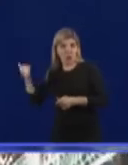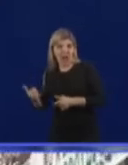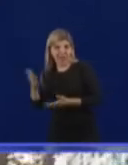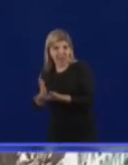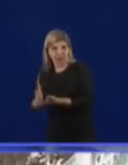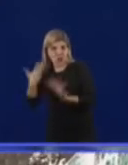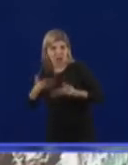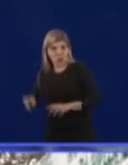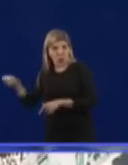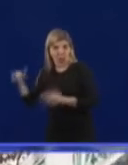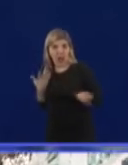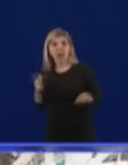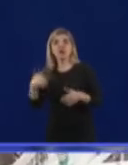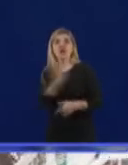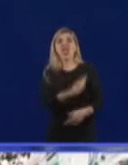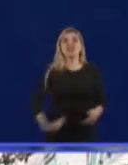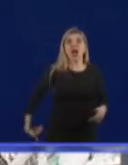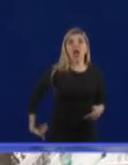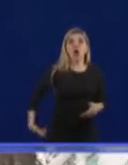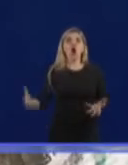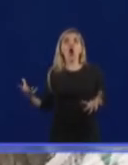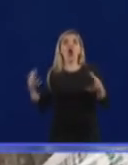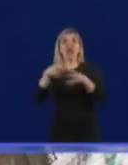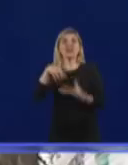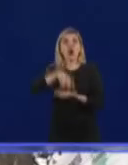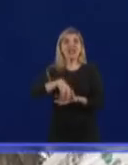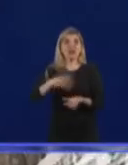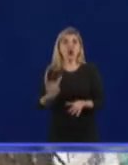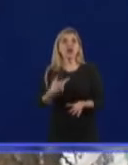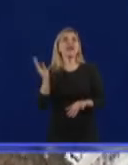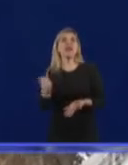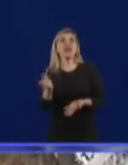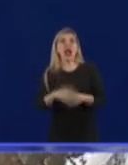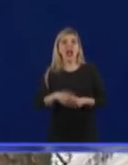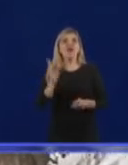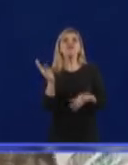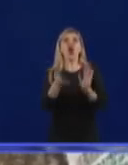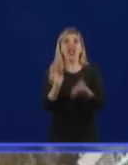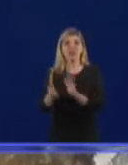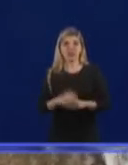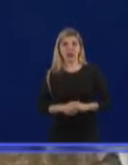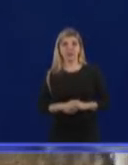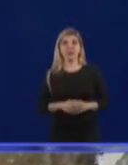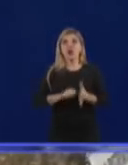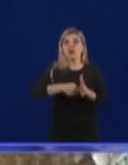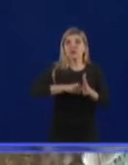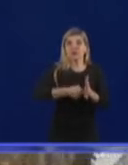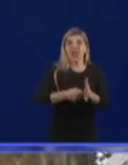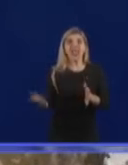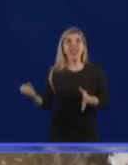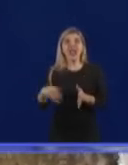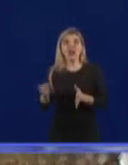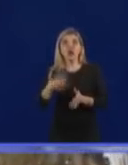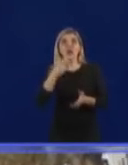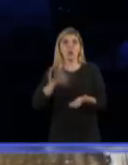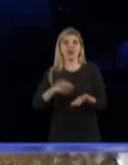lo cual significa que el Estado es una organización criminal y violenta, en tanto se financia con una fuente coactiva de ingresos llamada